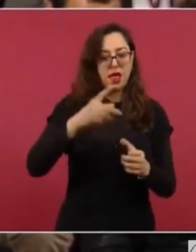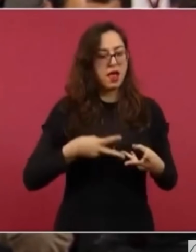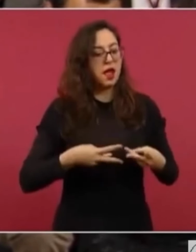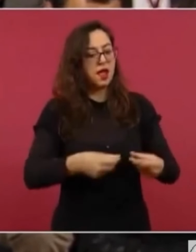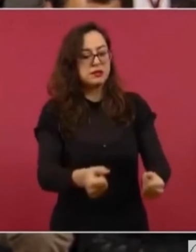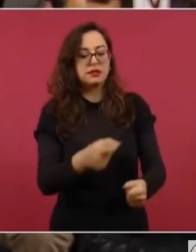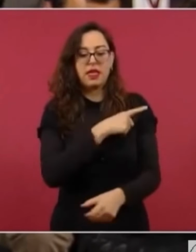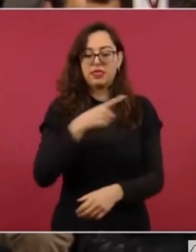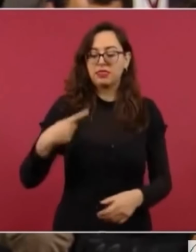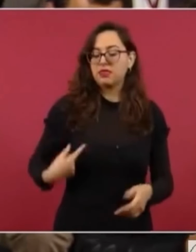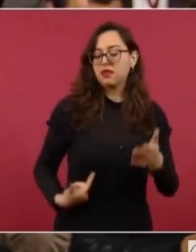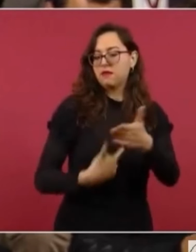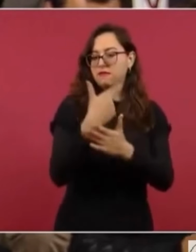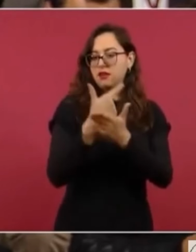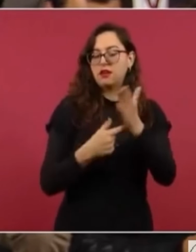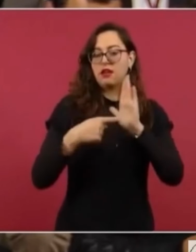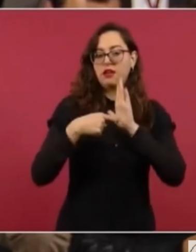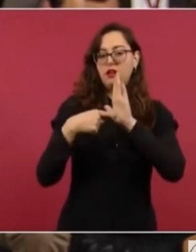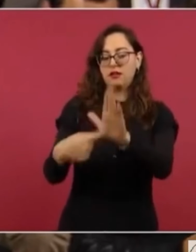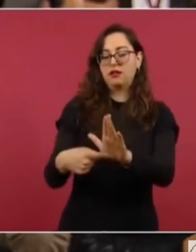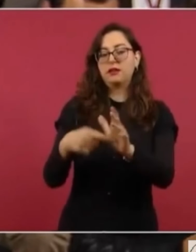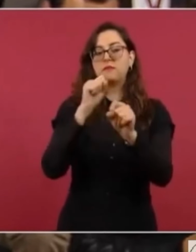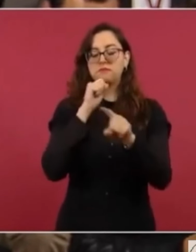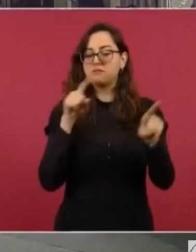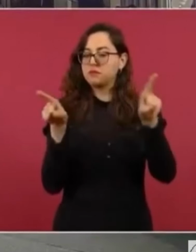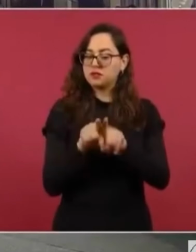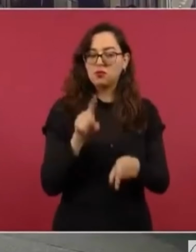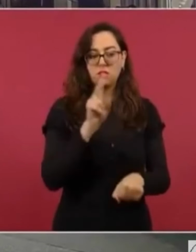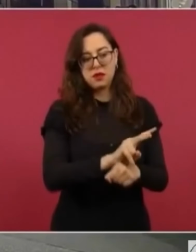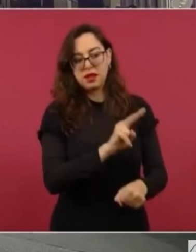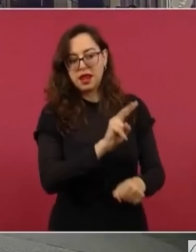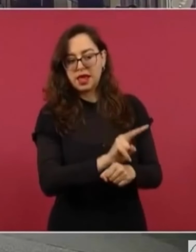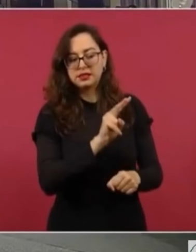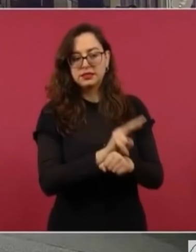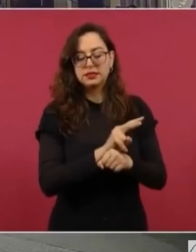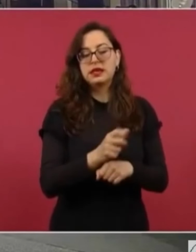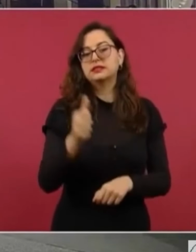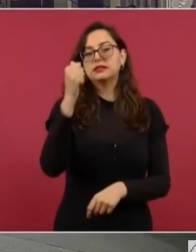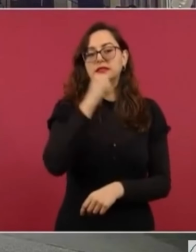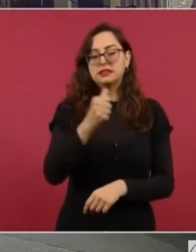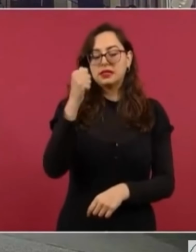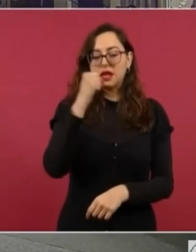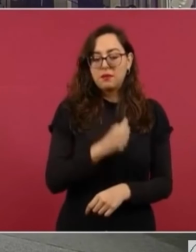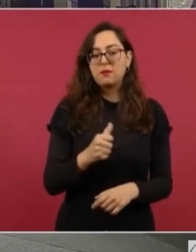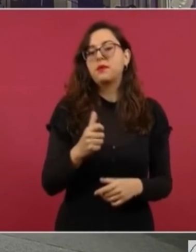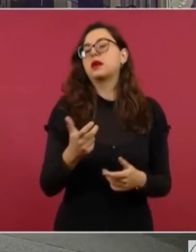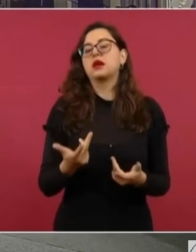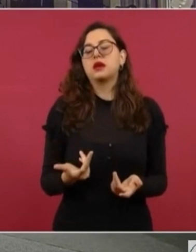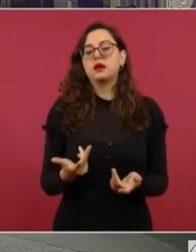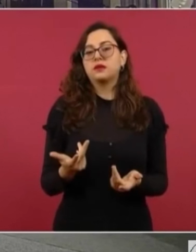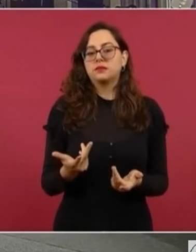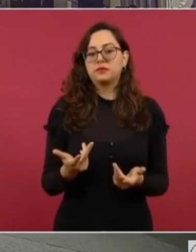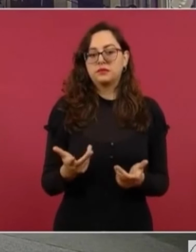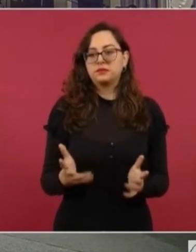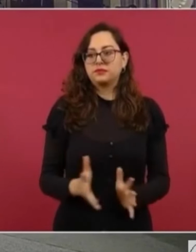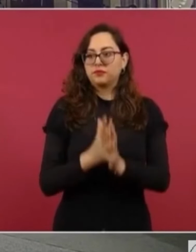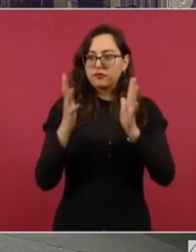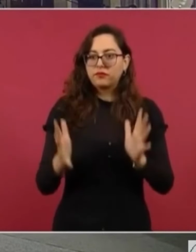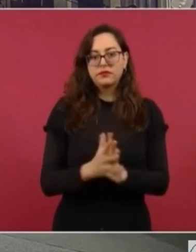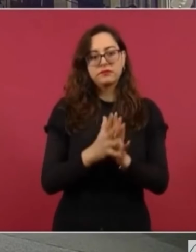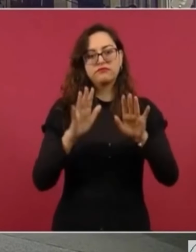obligados por ley a la transparencia y permanente rendición de cuentas, siempre bajo principios democráticos, siendo seleccionados